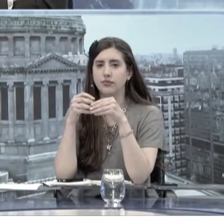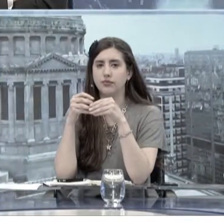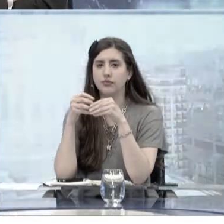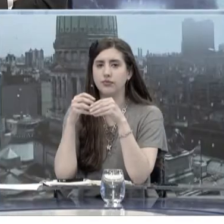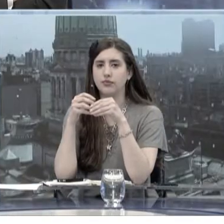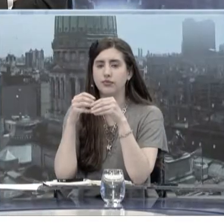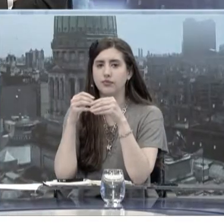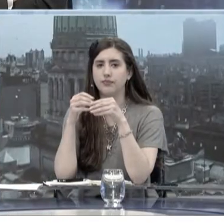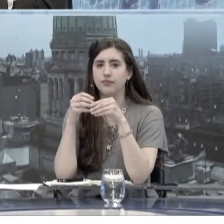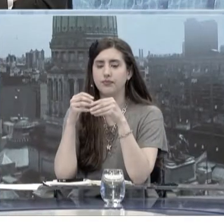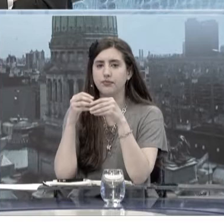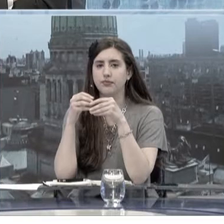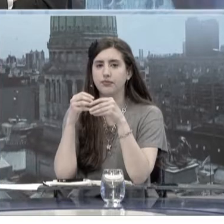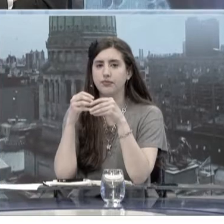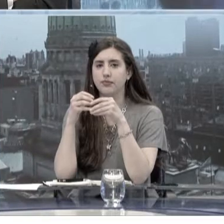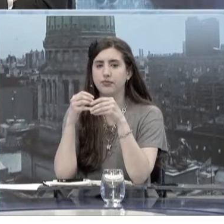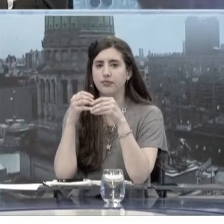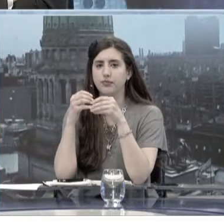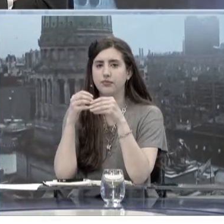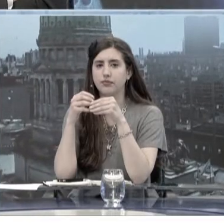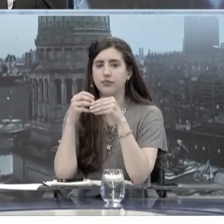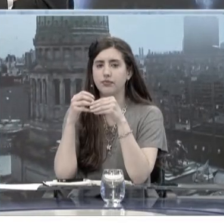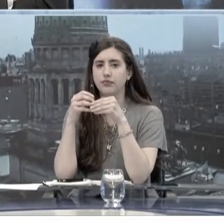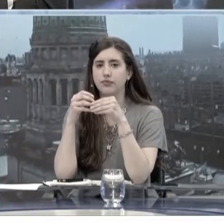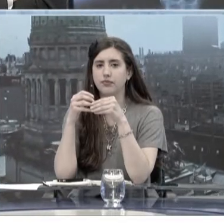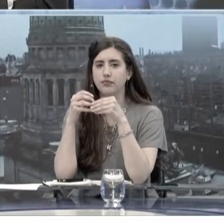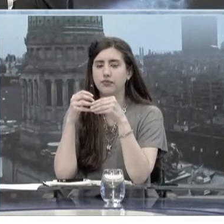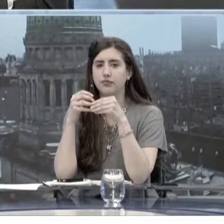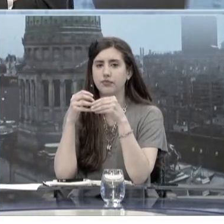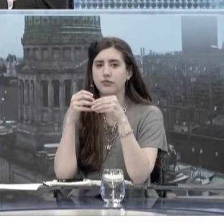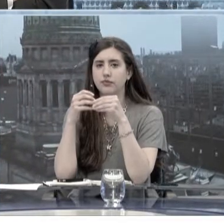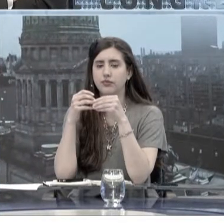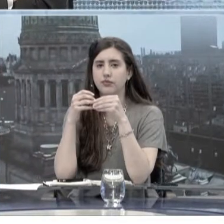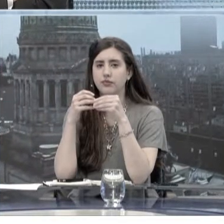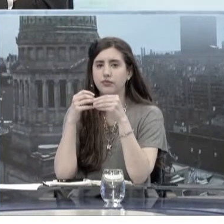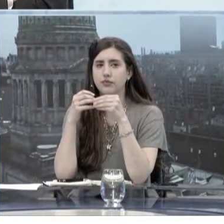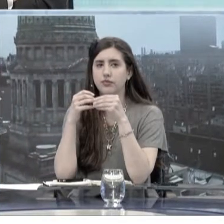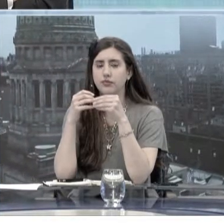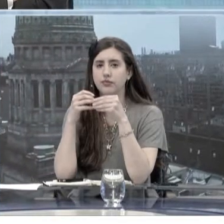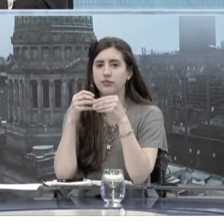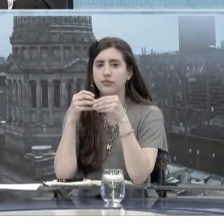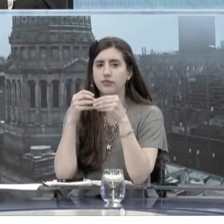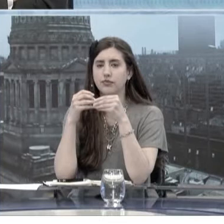obviamente es oponerse. Digamos, la oposición de Cambiemos, ¿no?